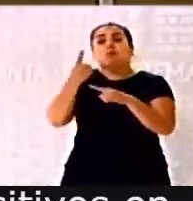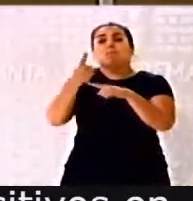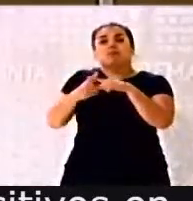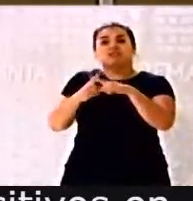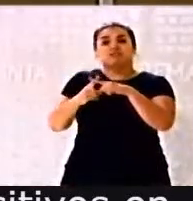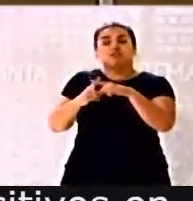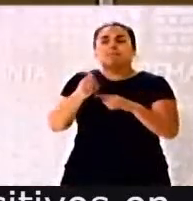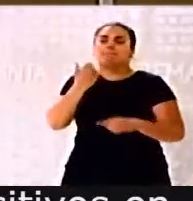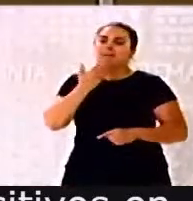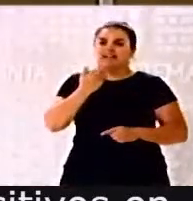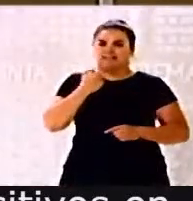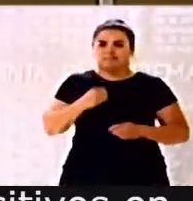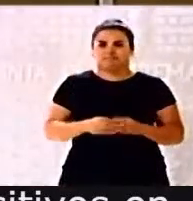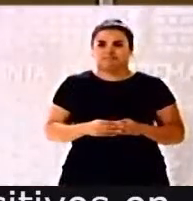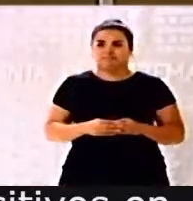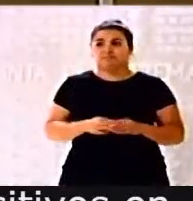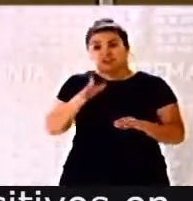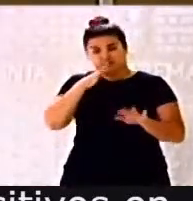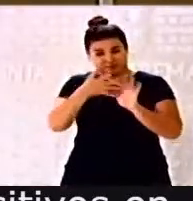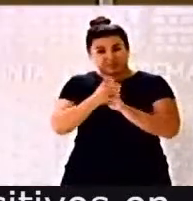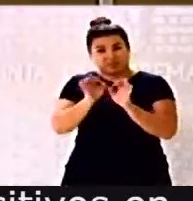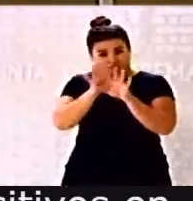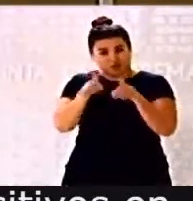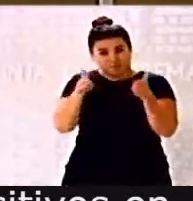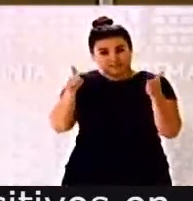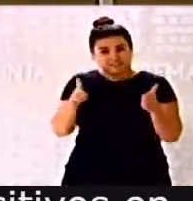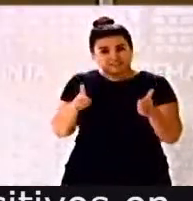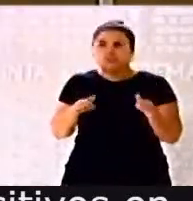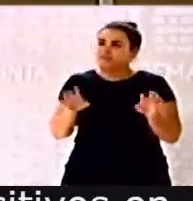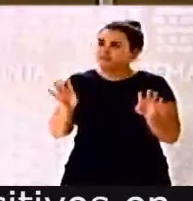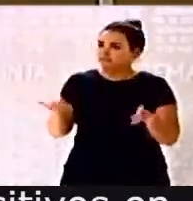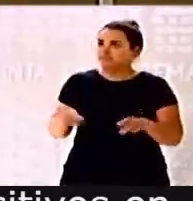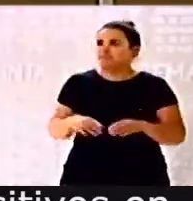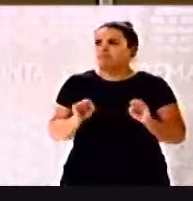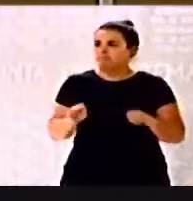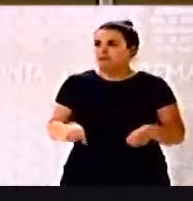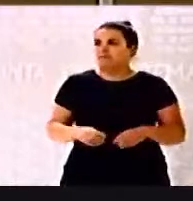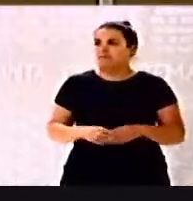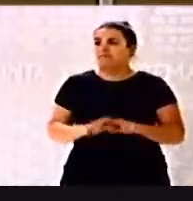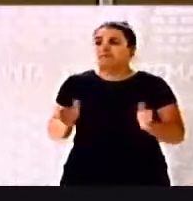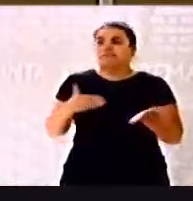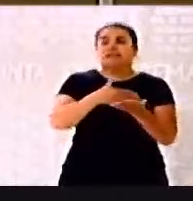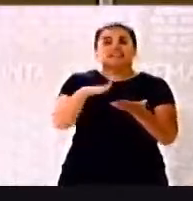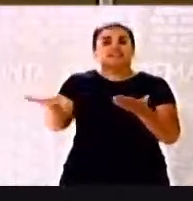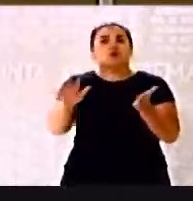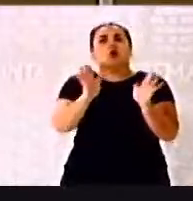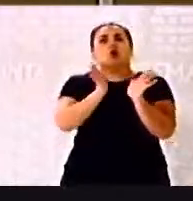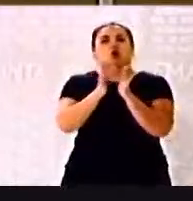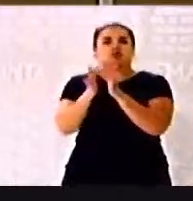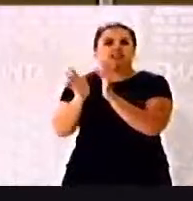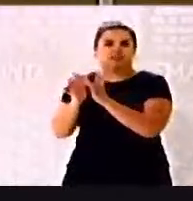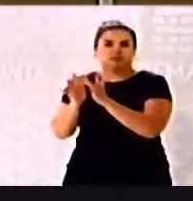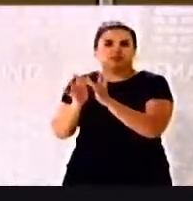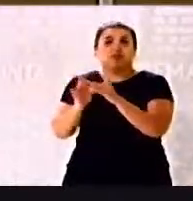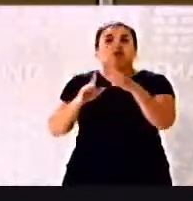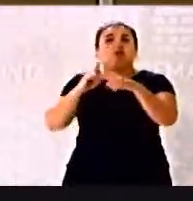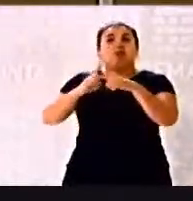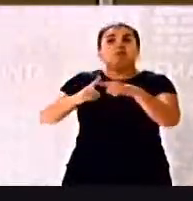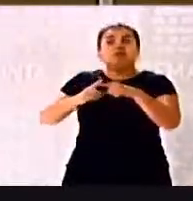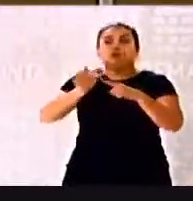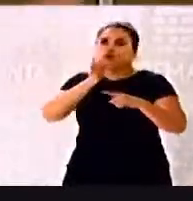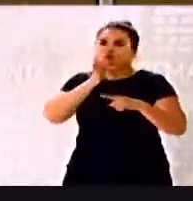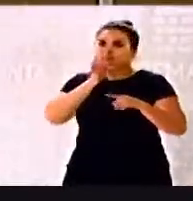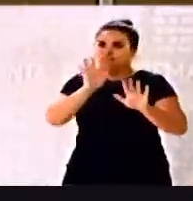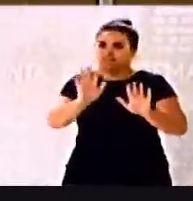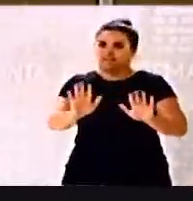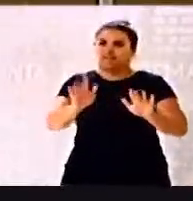Mérida. No sé si ahora lo he explicado algo mejor. Sí, vale. Y el resto son contactos que todavía no sabemos si son positivos. El resto son contactos